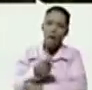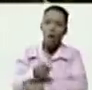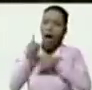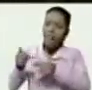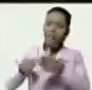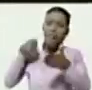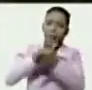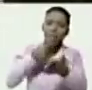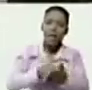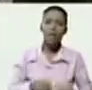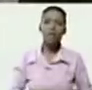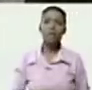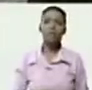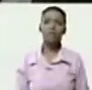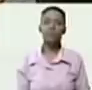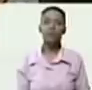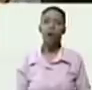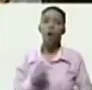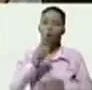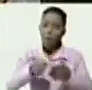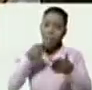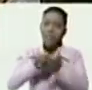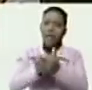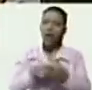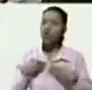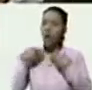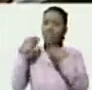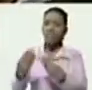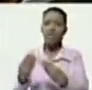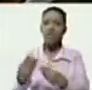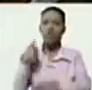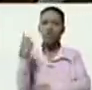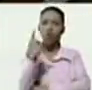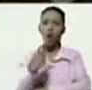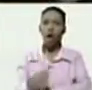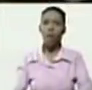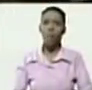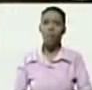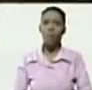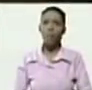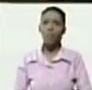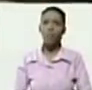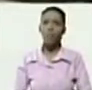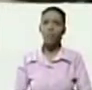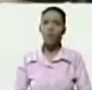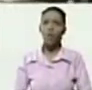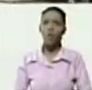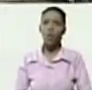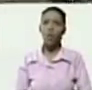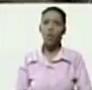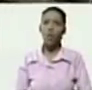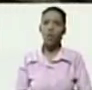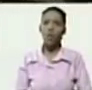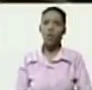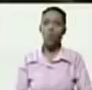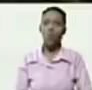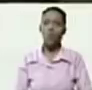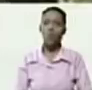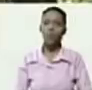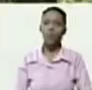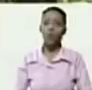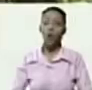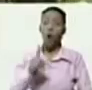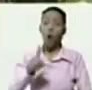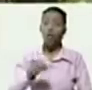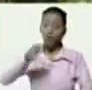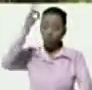batalla. Una batalla que no le está dando solo el pueblo de la calle, que hoy estamos dando